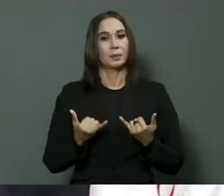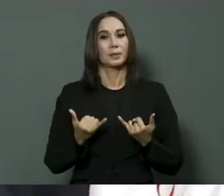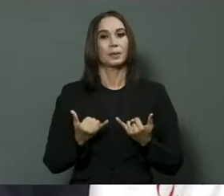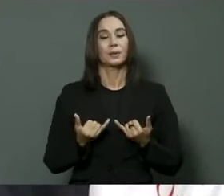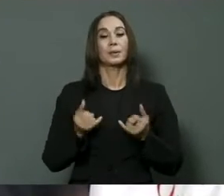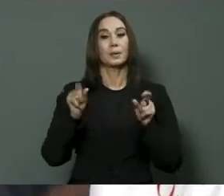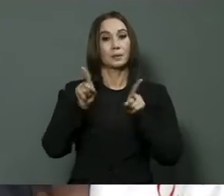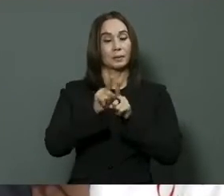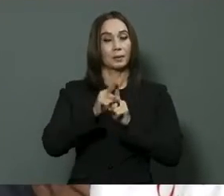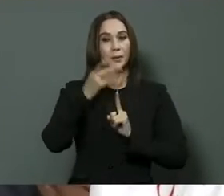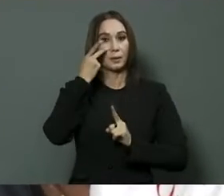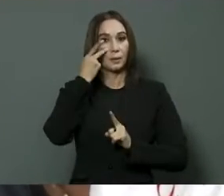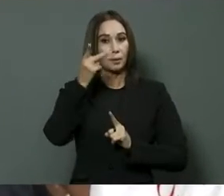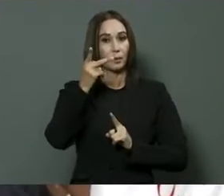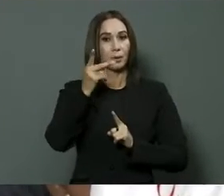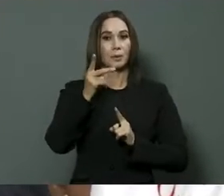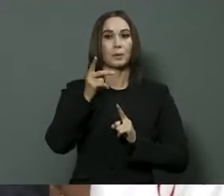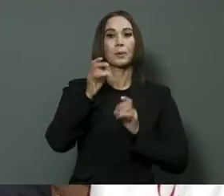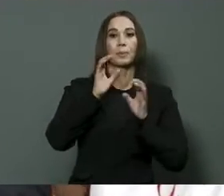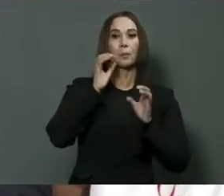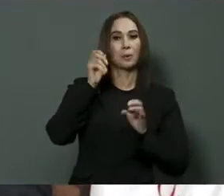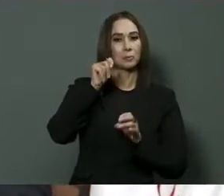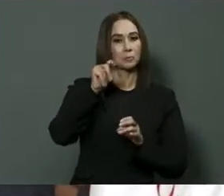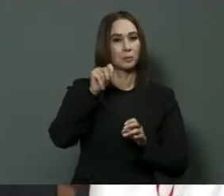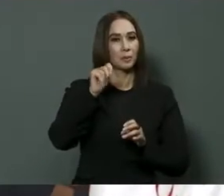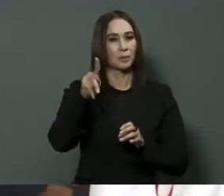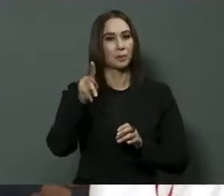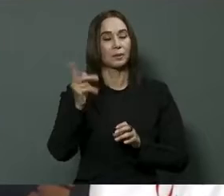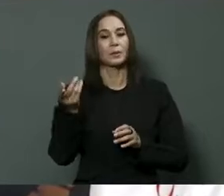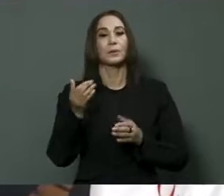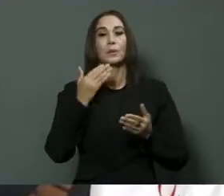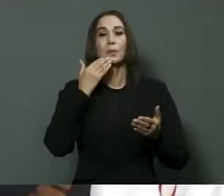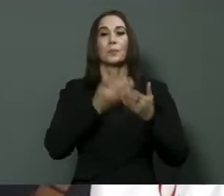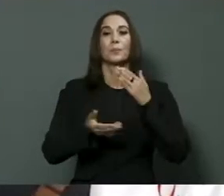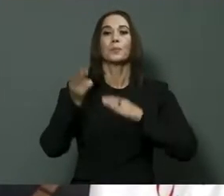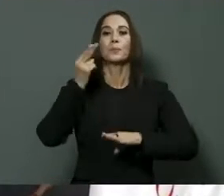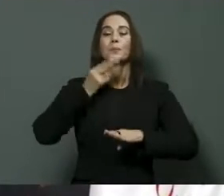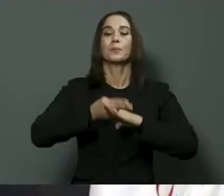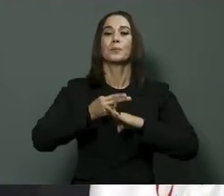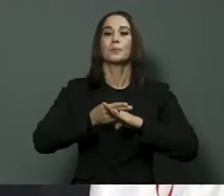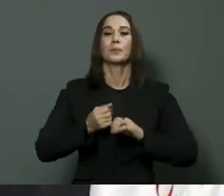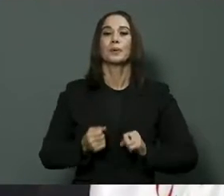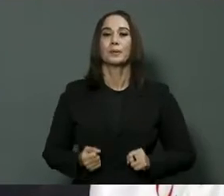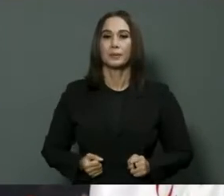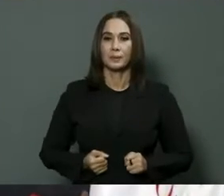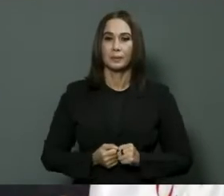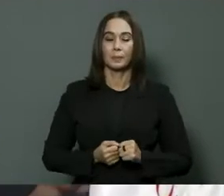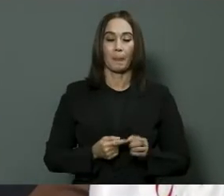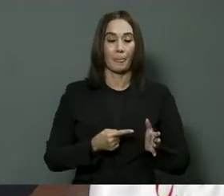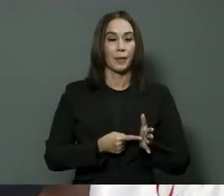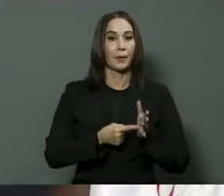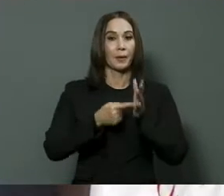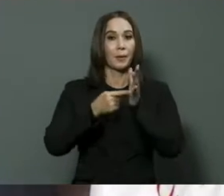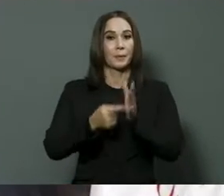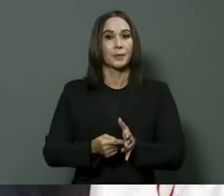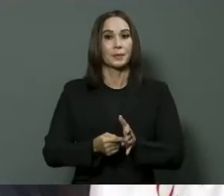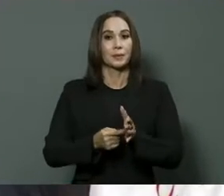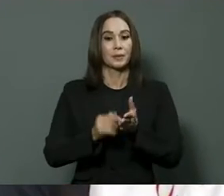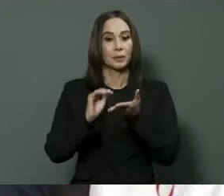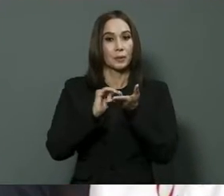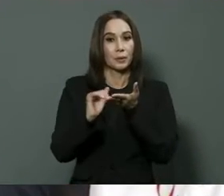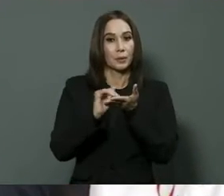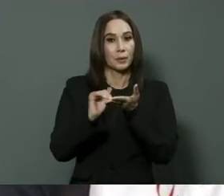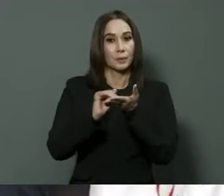nos siguen a través de los medios de comunicación, muy buenas tardes. Les presento las más sentidas excusas